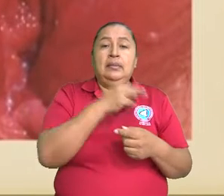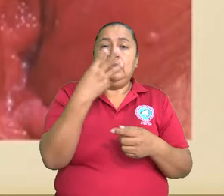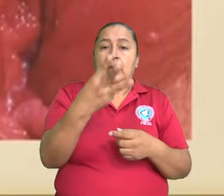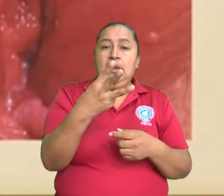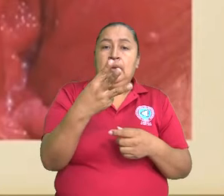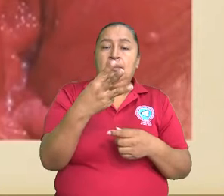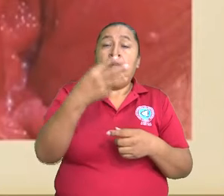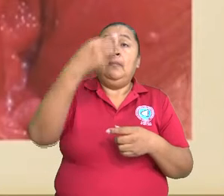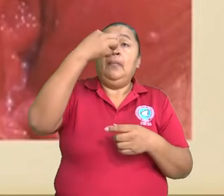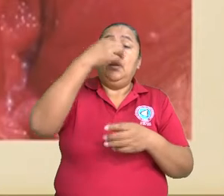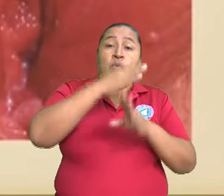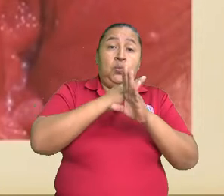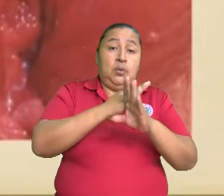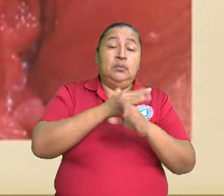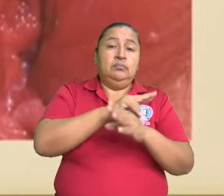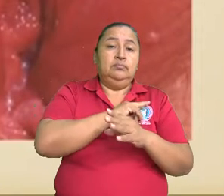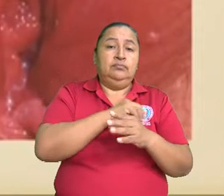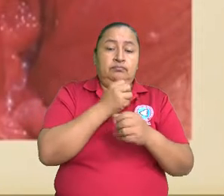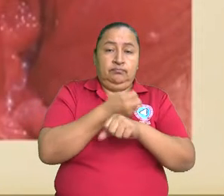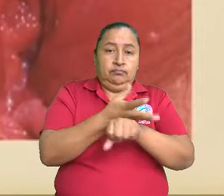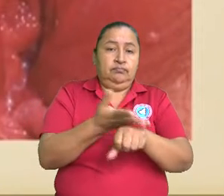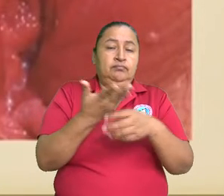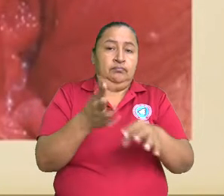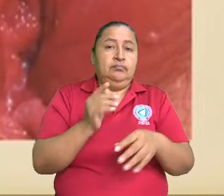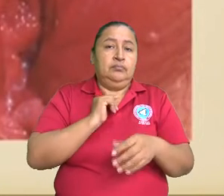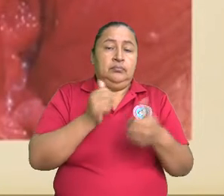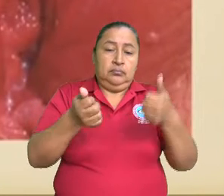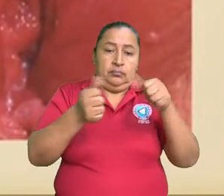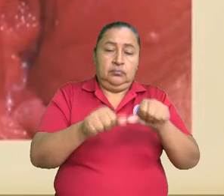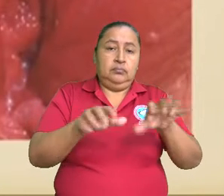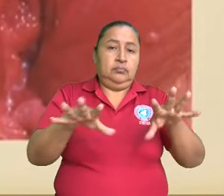están recomendadas y están ya